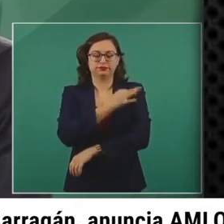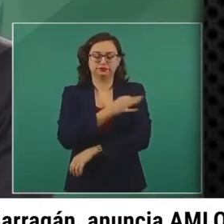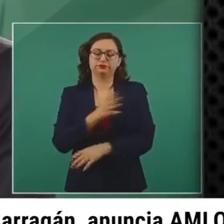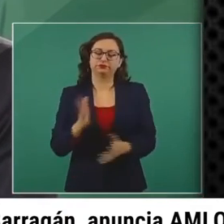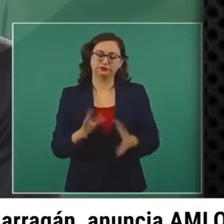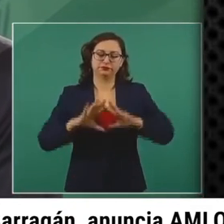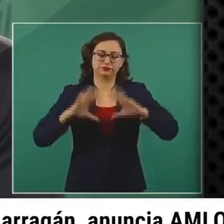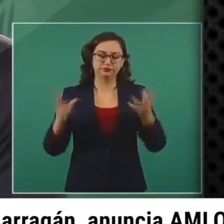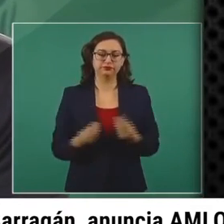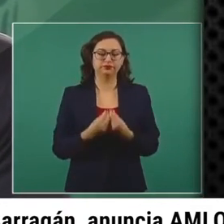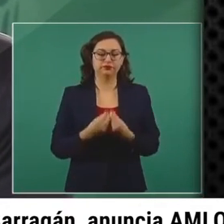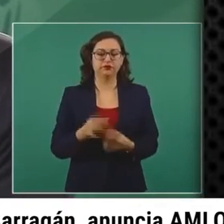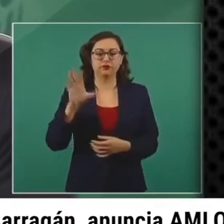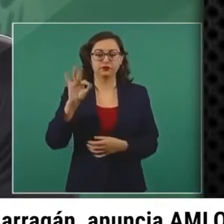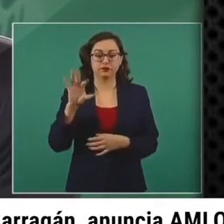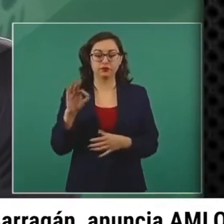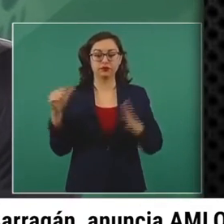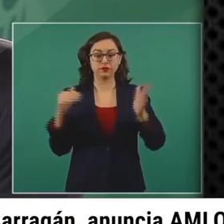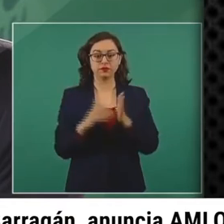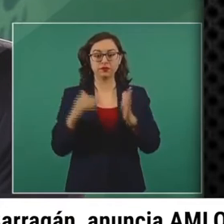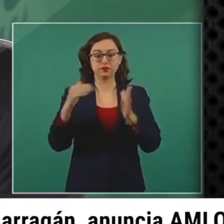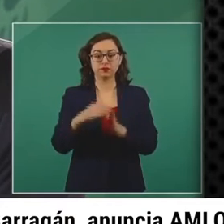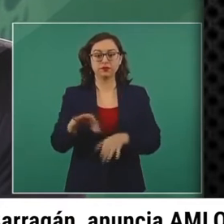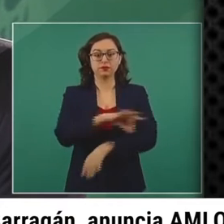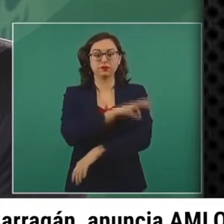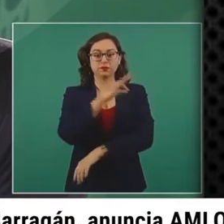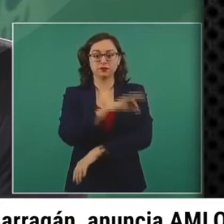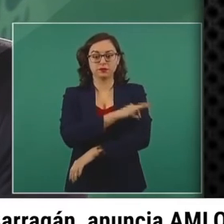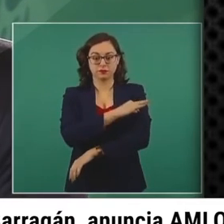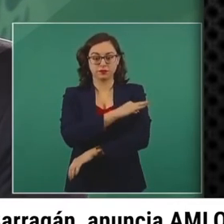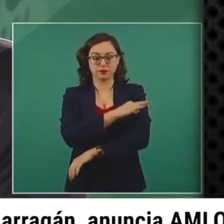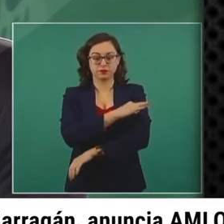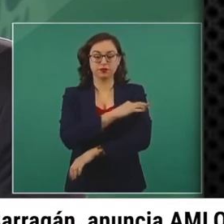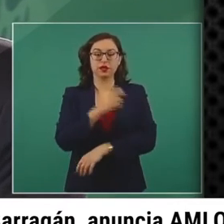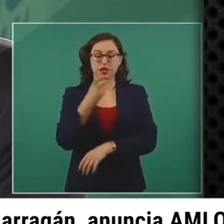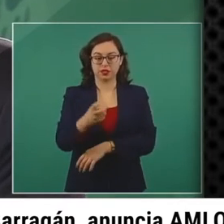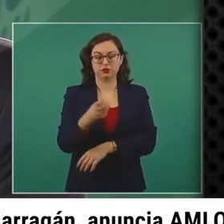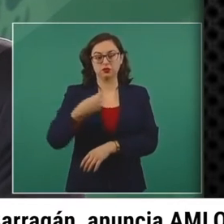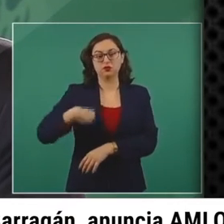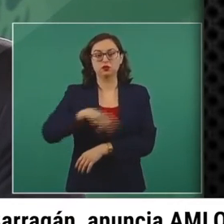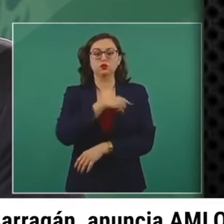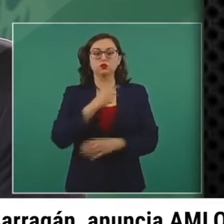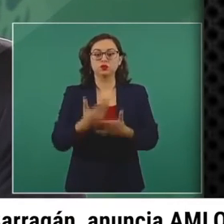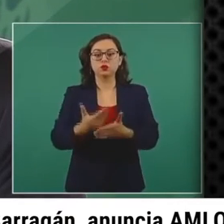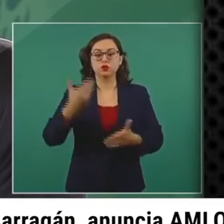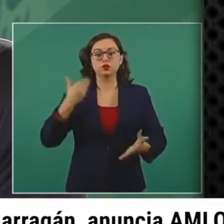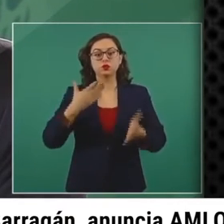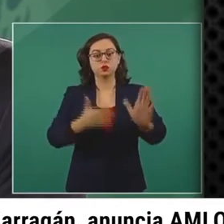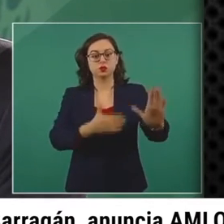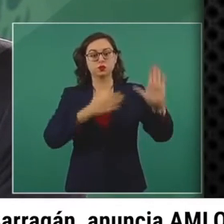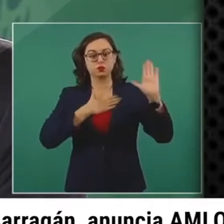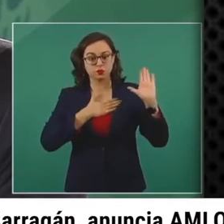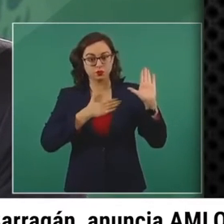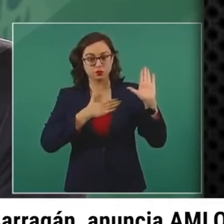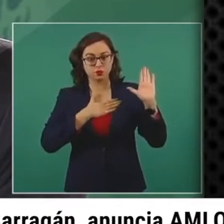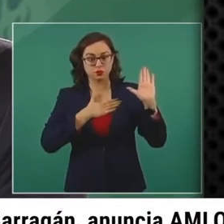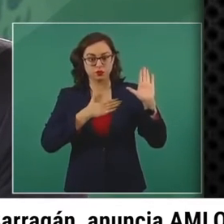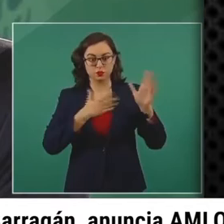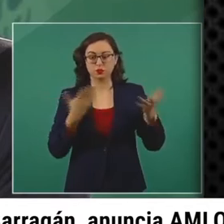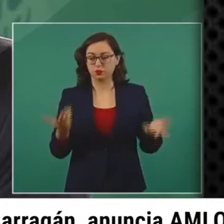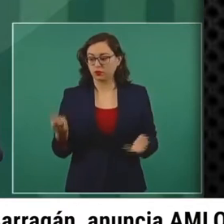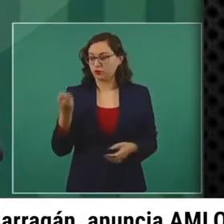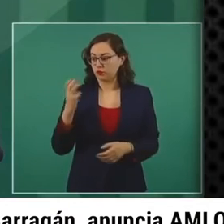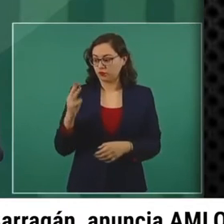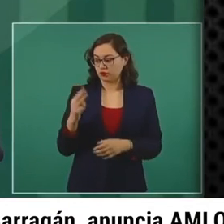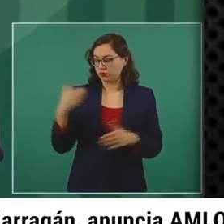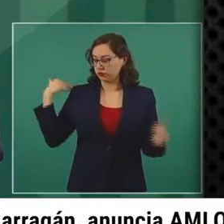detenciones. En lo que va del proceso electoral, más de 89 candidatos de distintos cargos de elección y partidos políticos han sido agredidos y